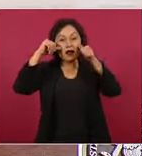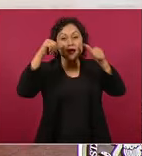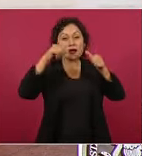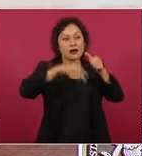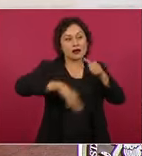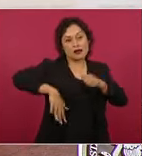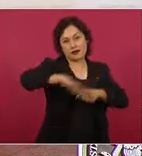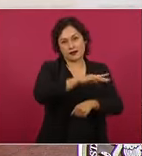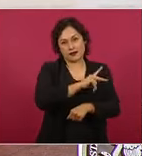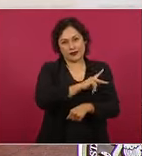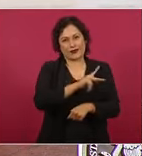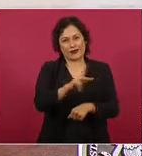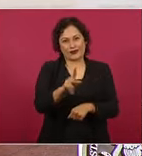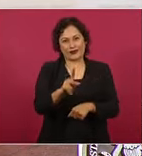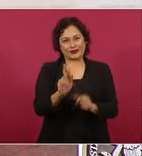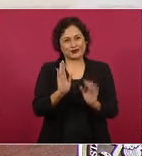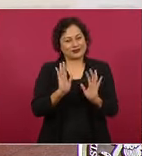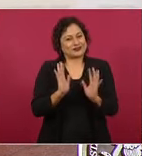no